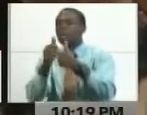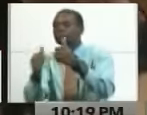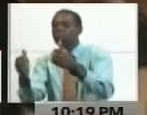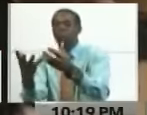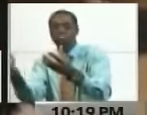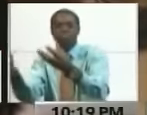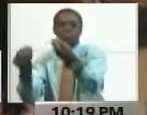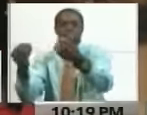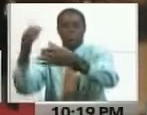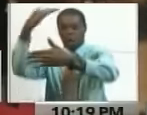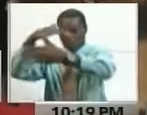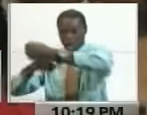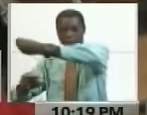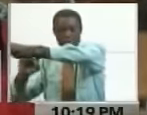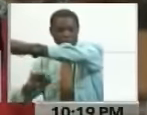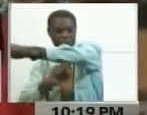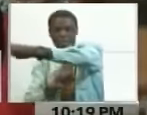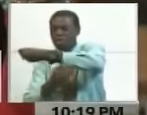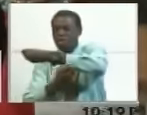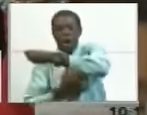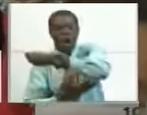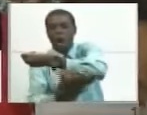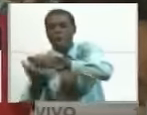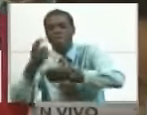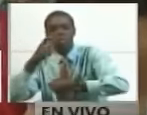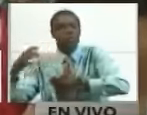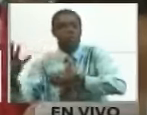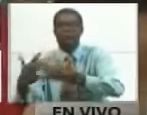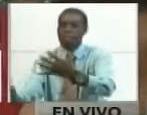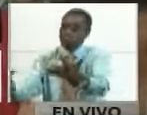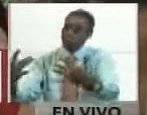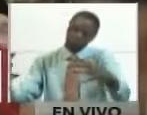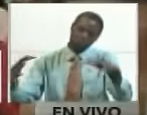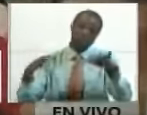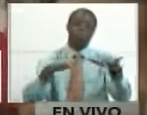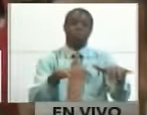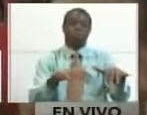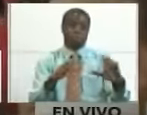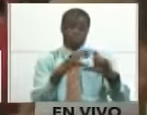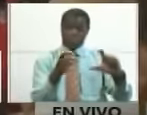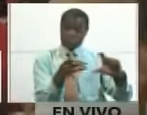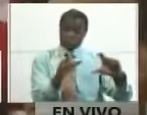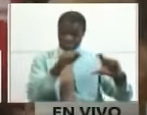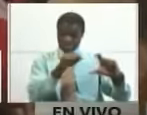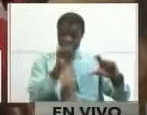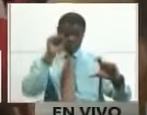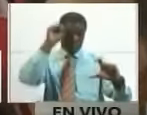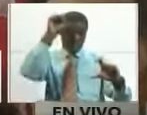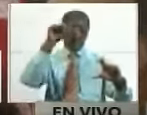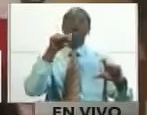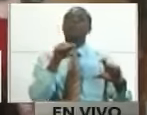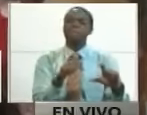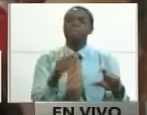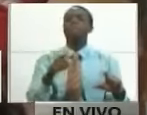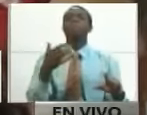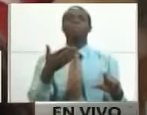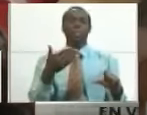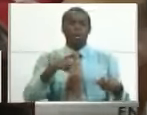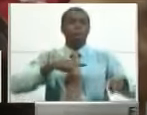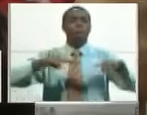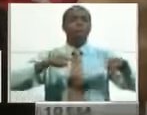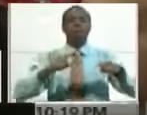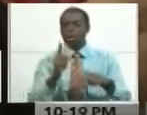organizaciones de base y el pueblo en general. El carné de la patria es un sistema para gobernar mejor, para llegar al que necesita,